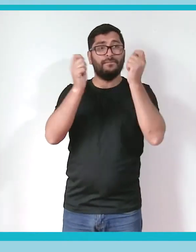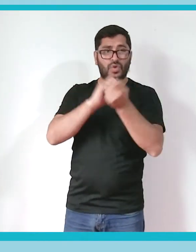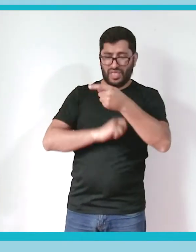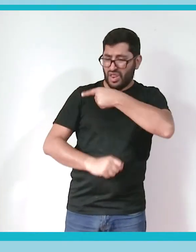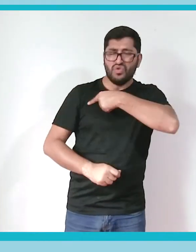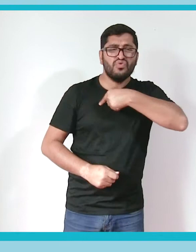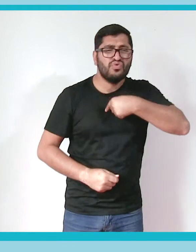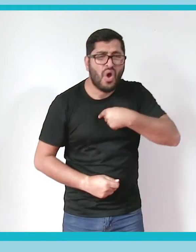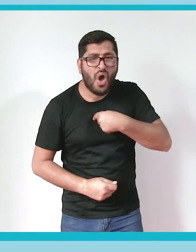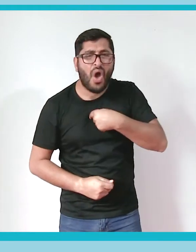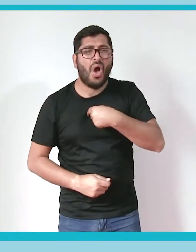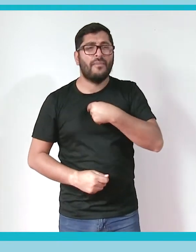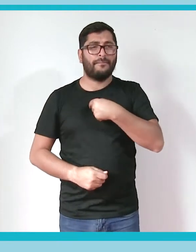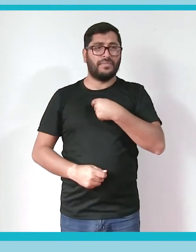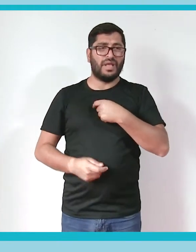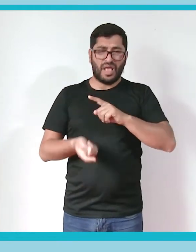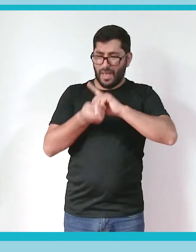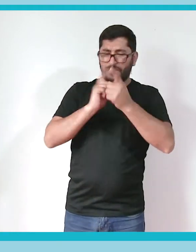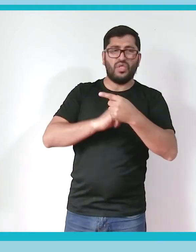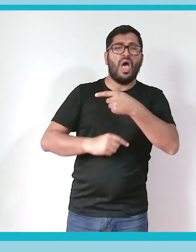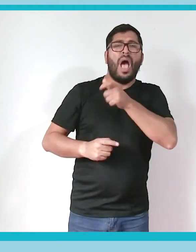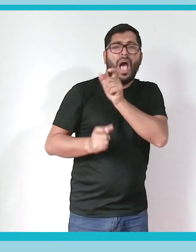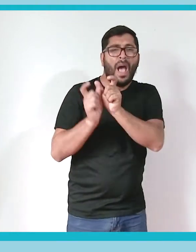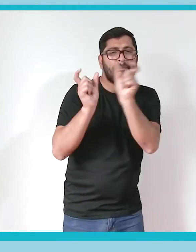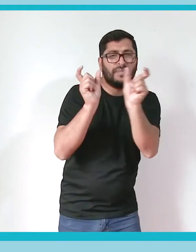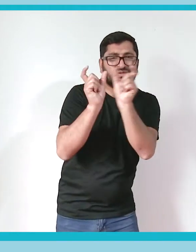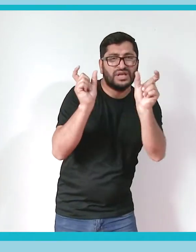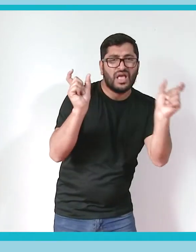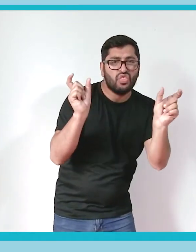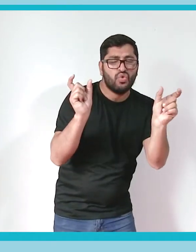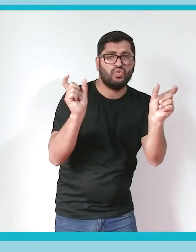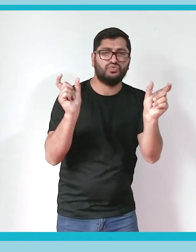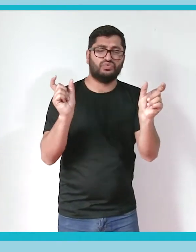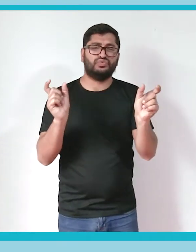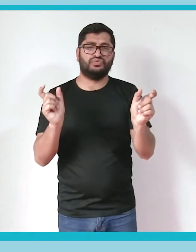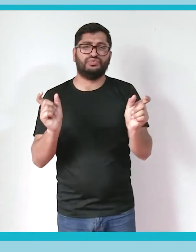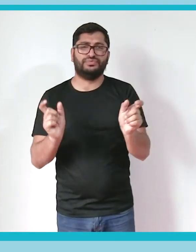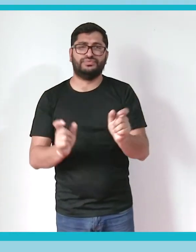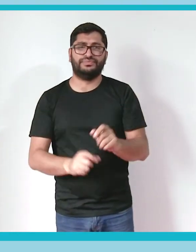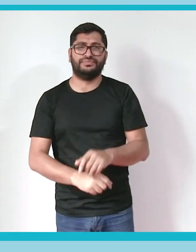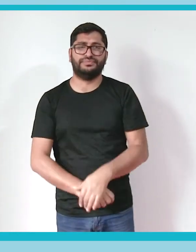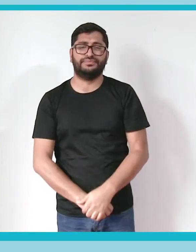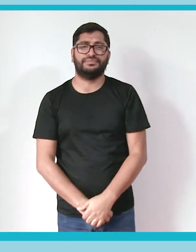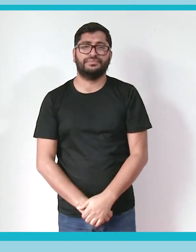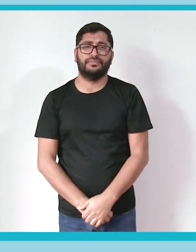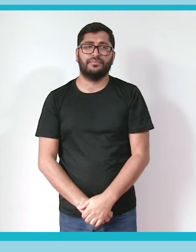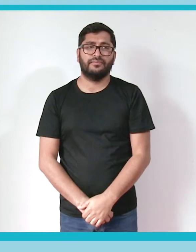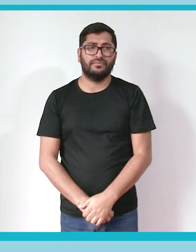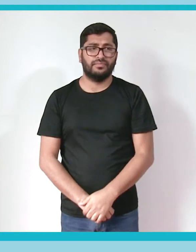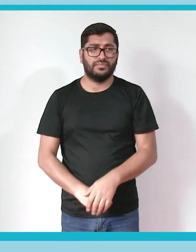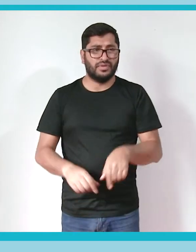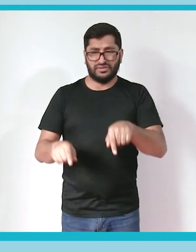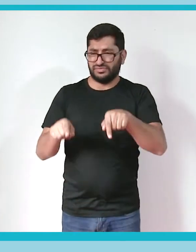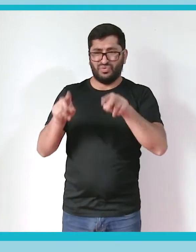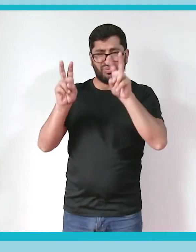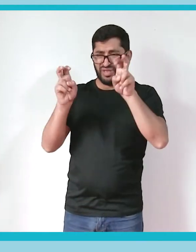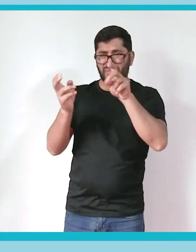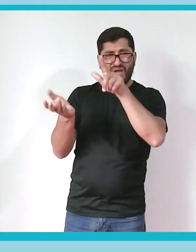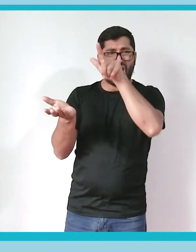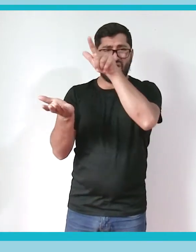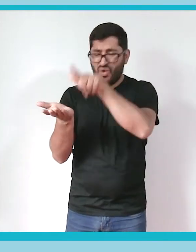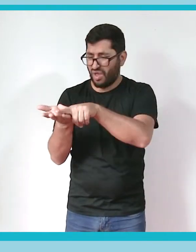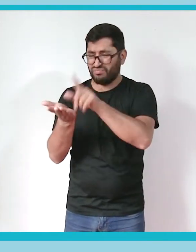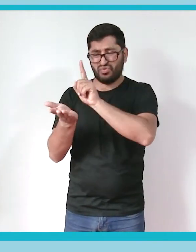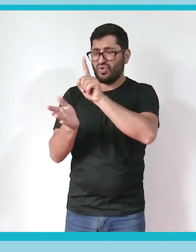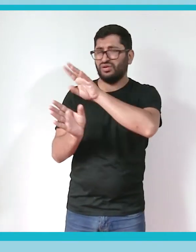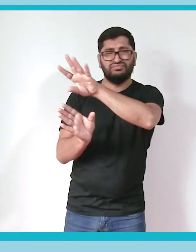veces cambiándonos hasta los nombres, cambiándose el apellido, negando el seguir